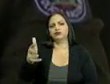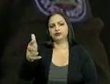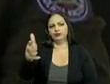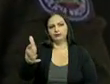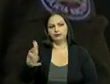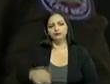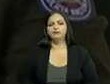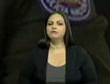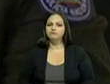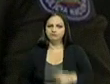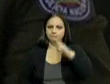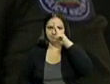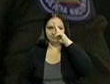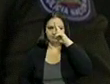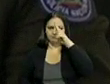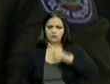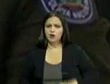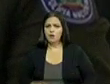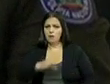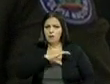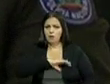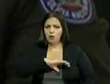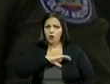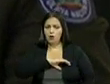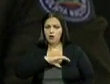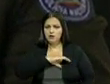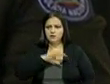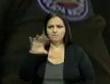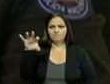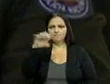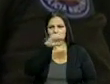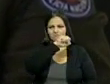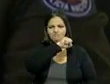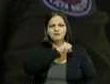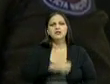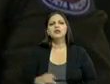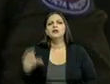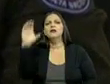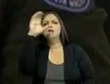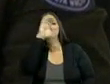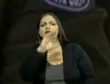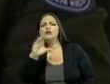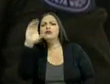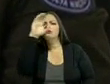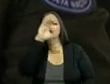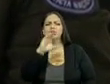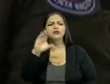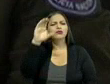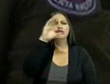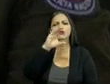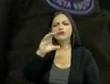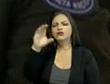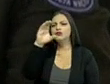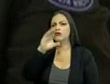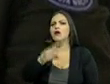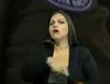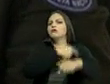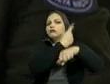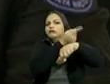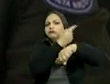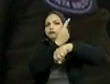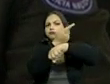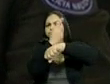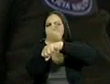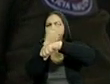despistar. Inmediatamente, asimismo, el personal que labora en el sector, con el apoyo del helicóptero,